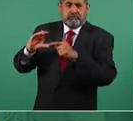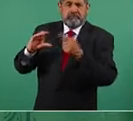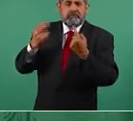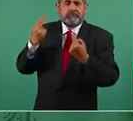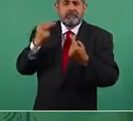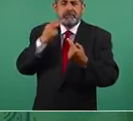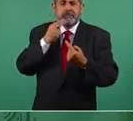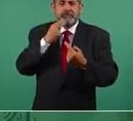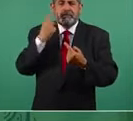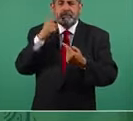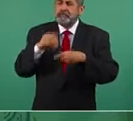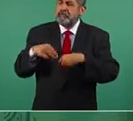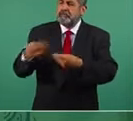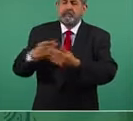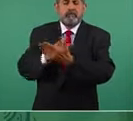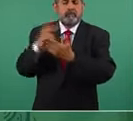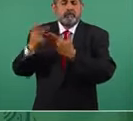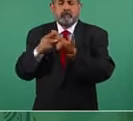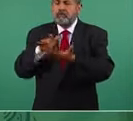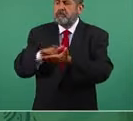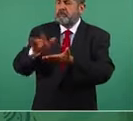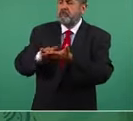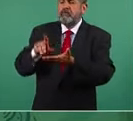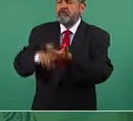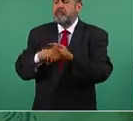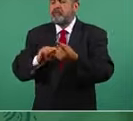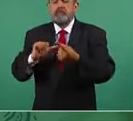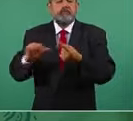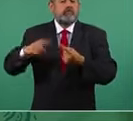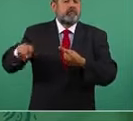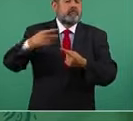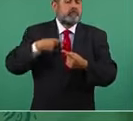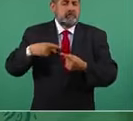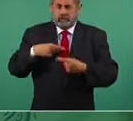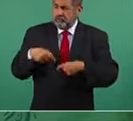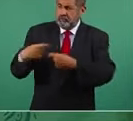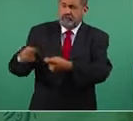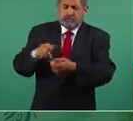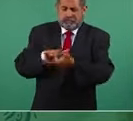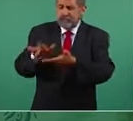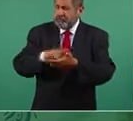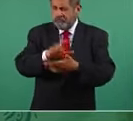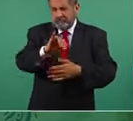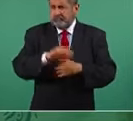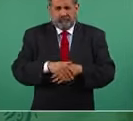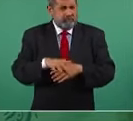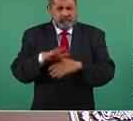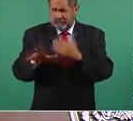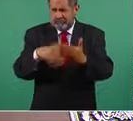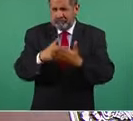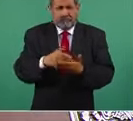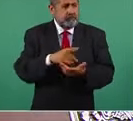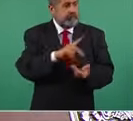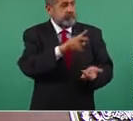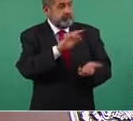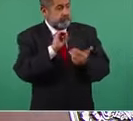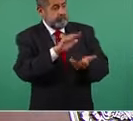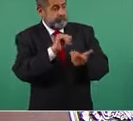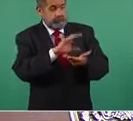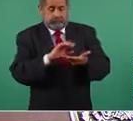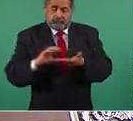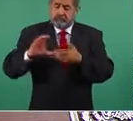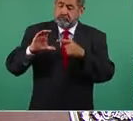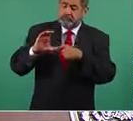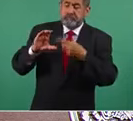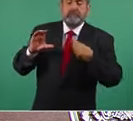actividades o para programas de apoyo a la gente. Todo eso es para apoyar al